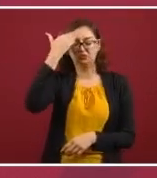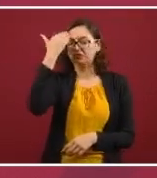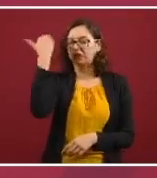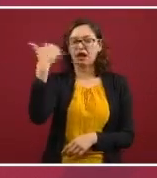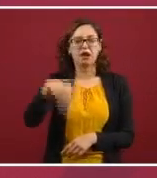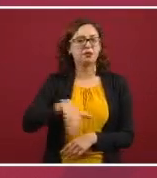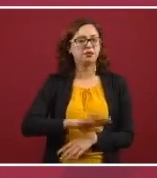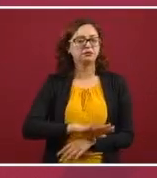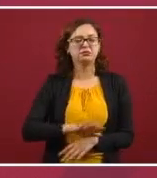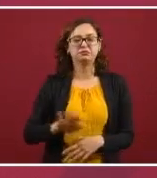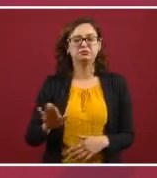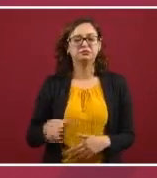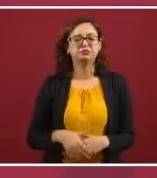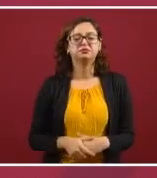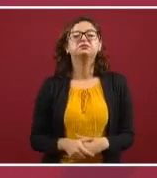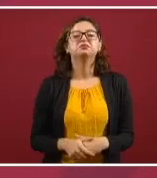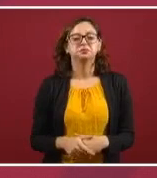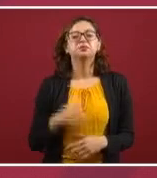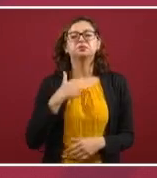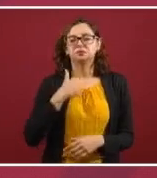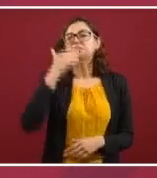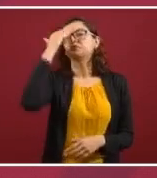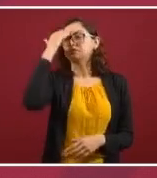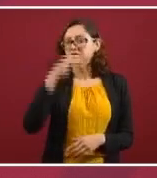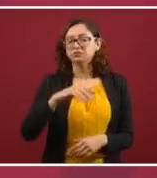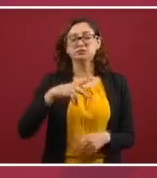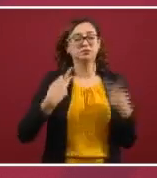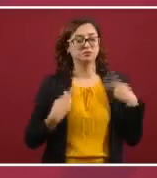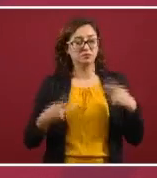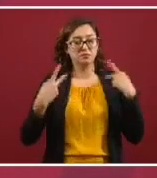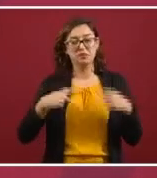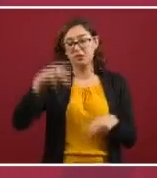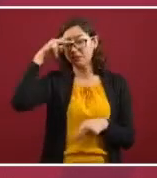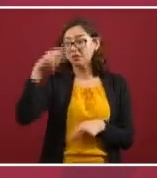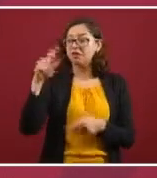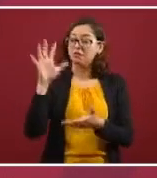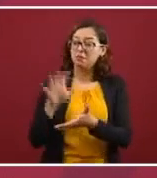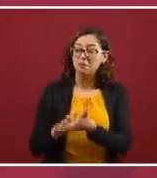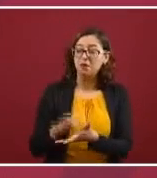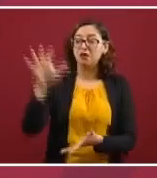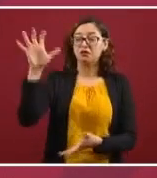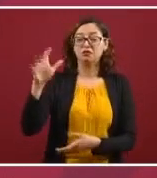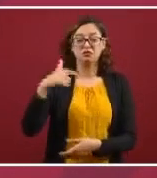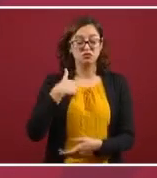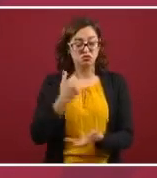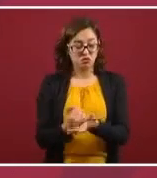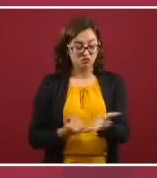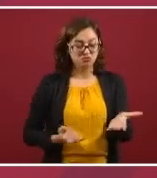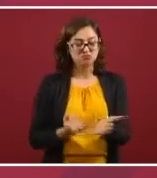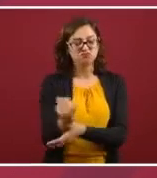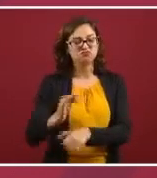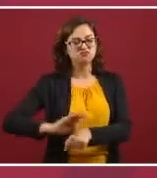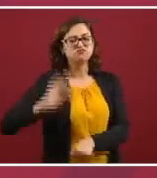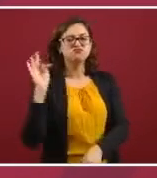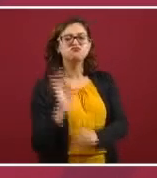que la mayoría de los mexicanos aprobó la decisión del